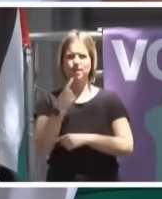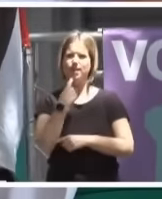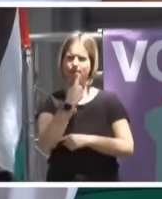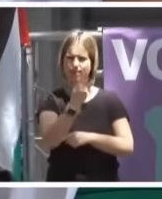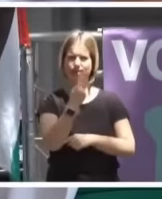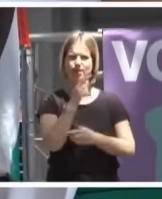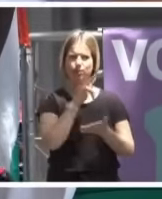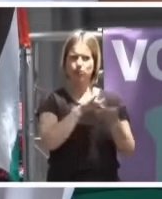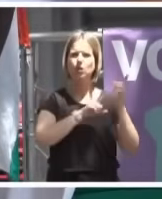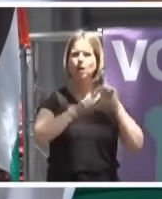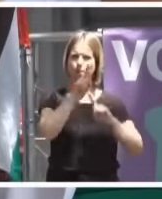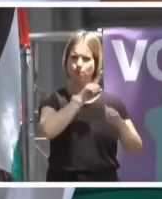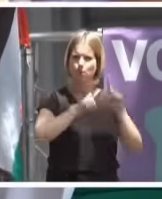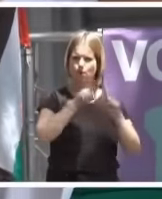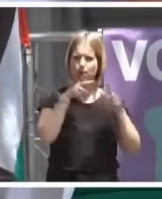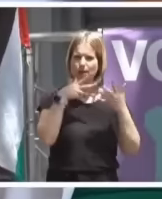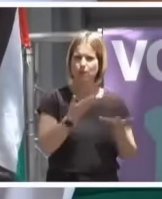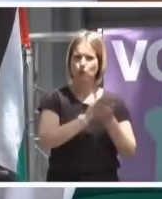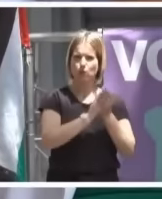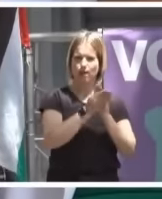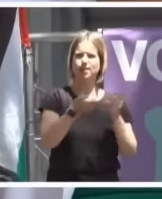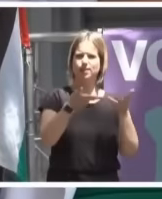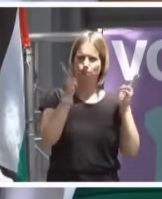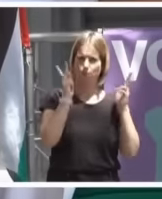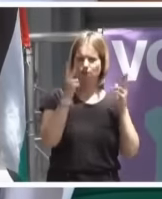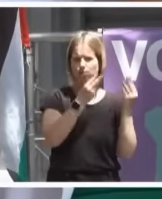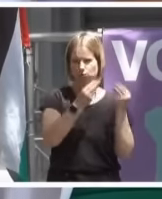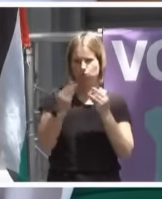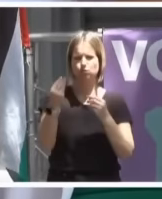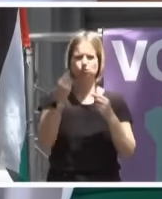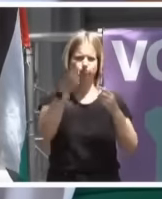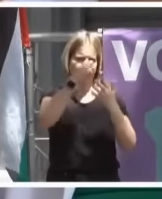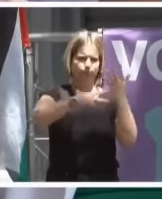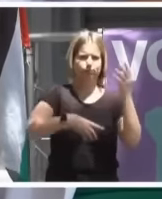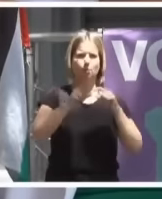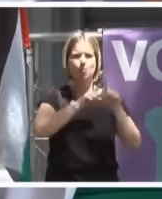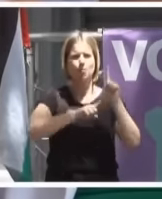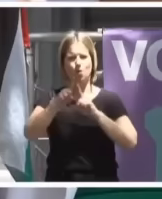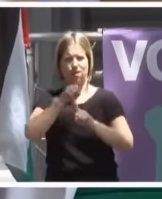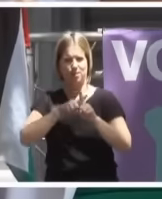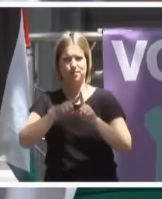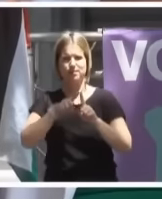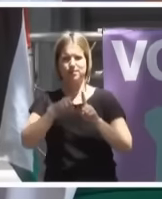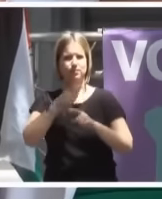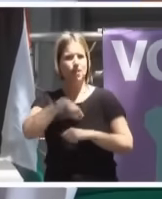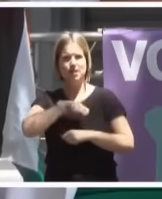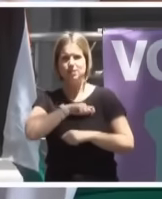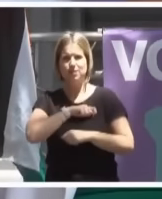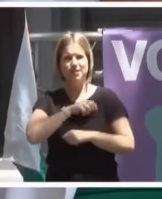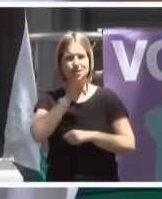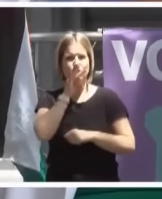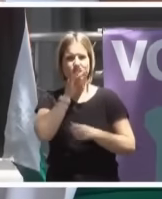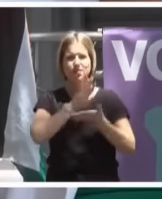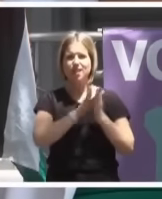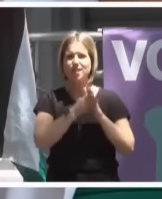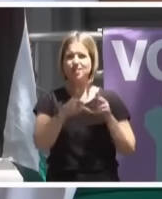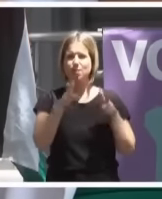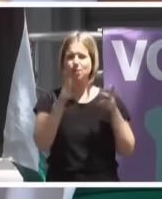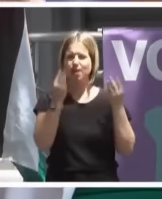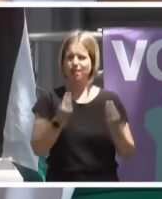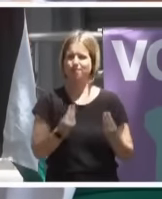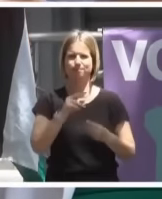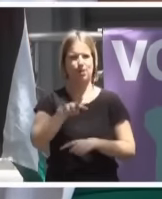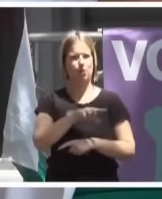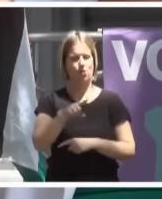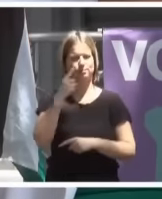grandes problemas que tiene nuestra democracia, que son muchos, compañeros y compañeras. España no es todavía una democracia plena y lo hemos visto esta